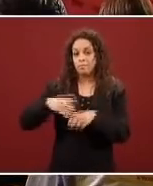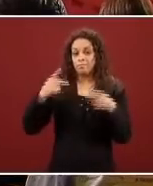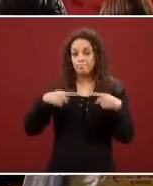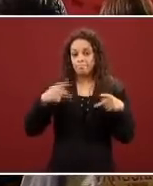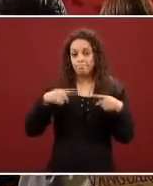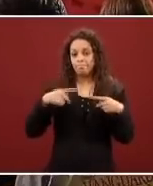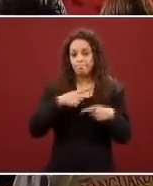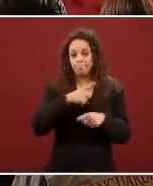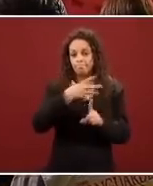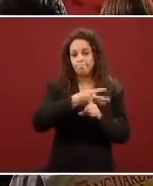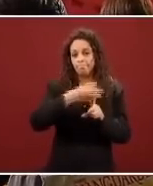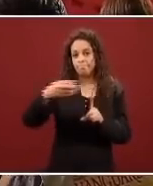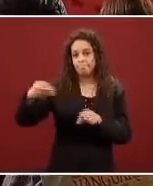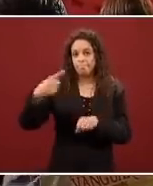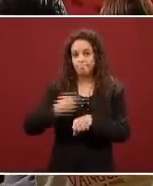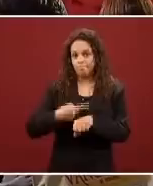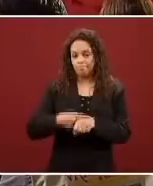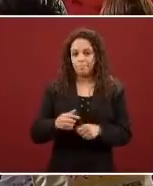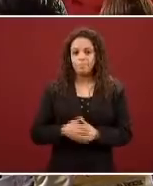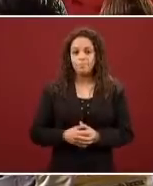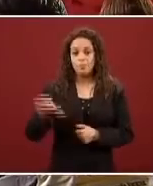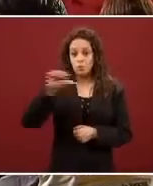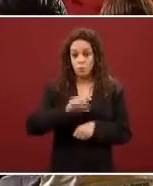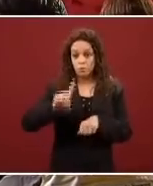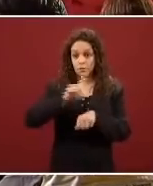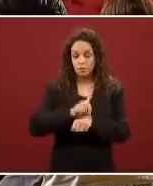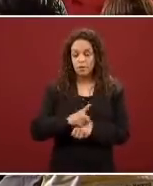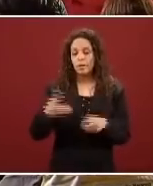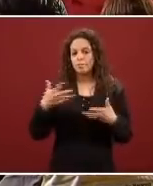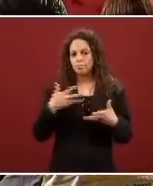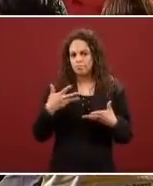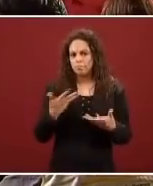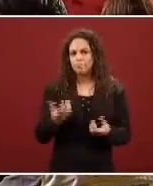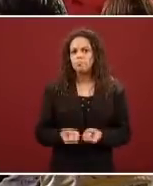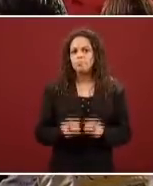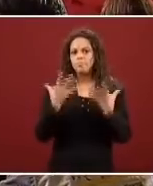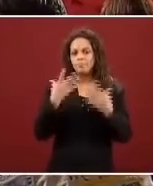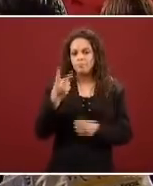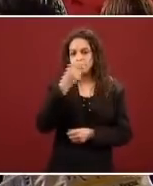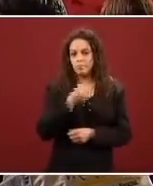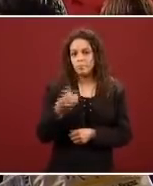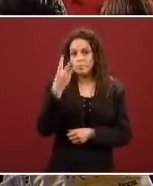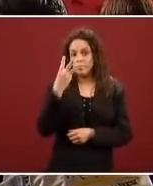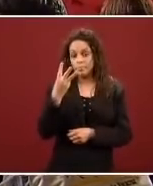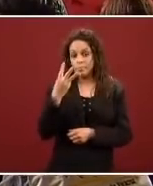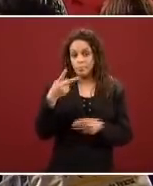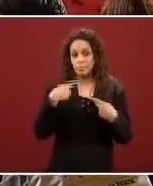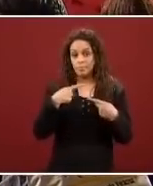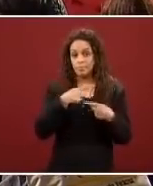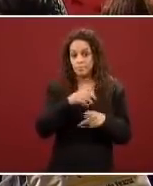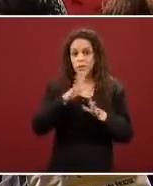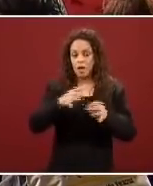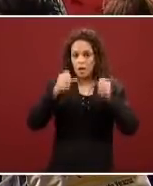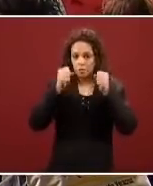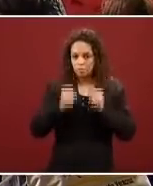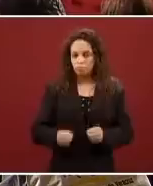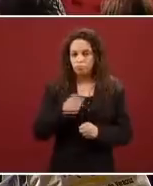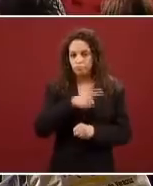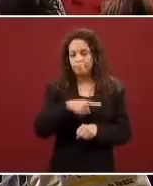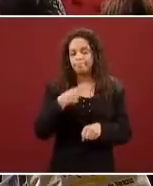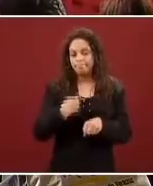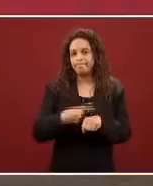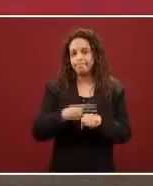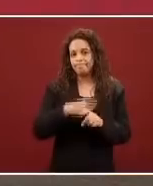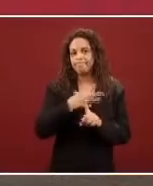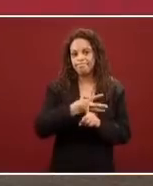diapositiva podemos ver que para el día de hoy tenemos 203 casos ya confirmados, así